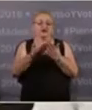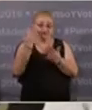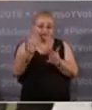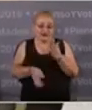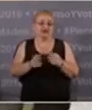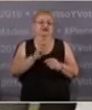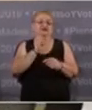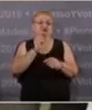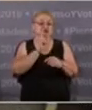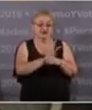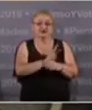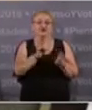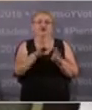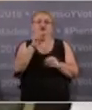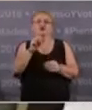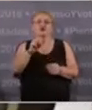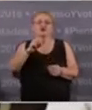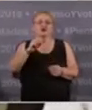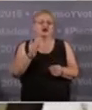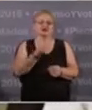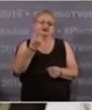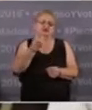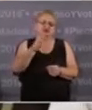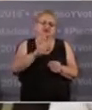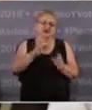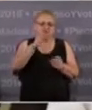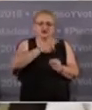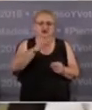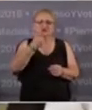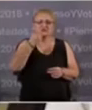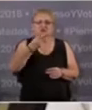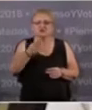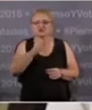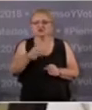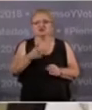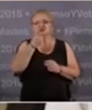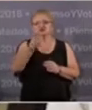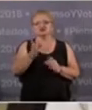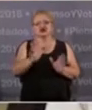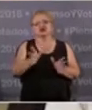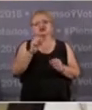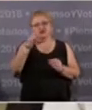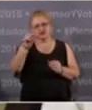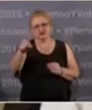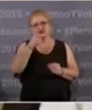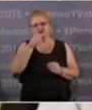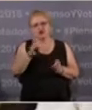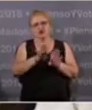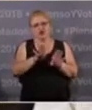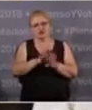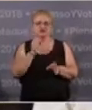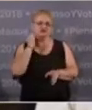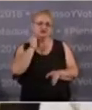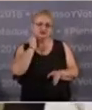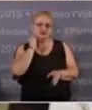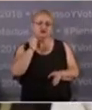fiscalización. No basta con un discurso político de crítica hacia las autoridades, sino con un observatorio legislativo, que yo he planteado también incluso como senadora, que nos